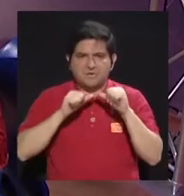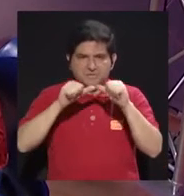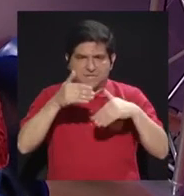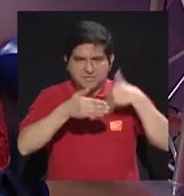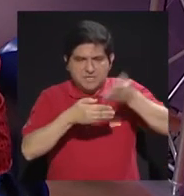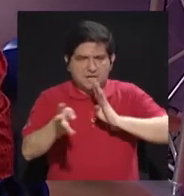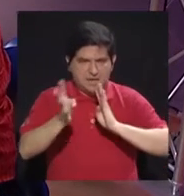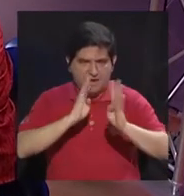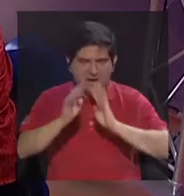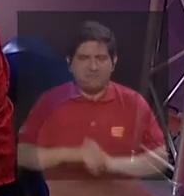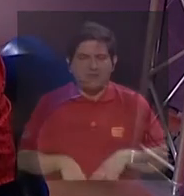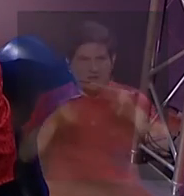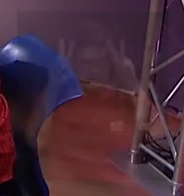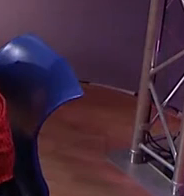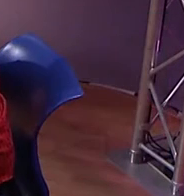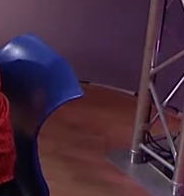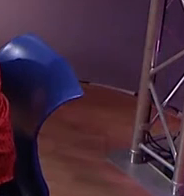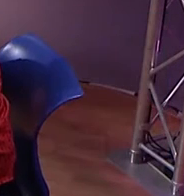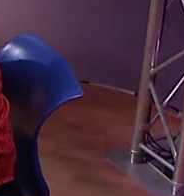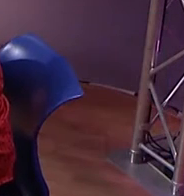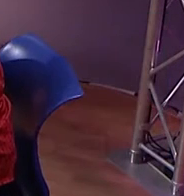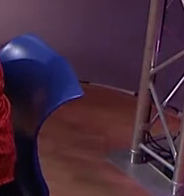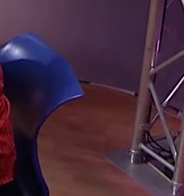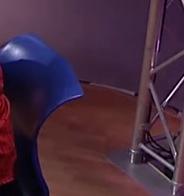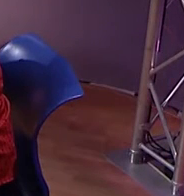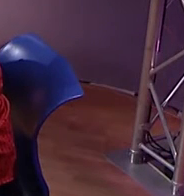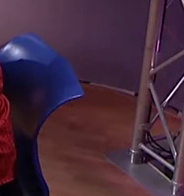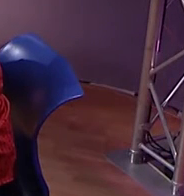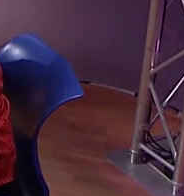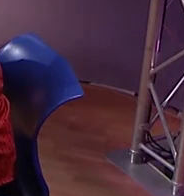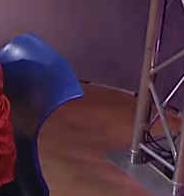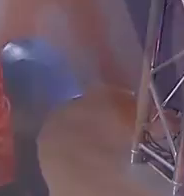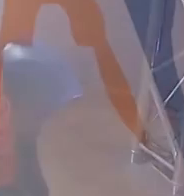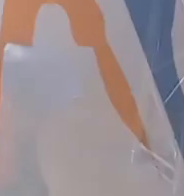continuaremos conversando sobre este tema, votar o no votar en Nicaragua.